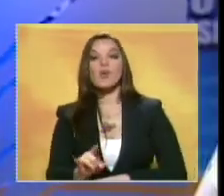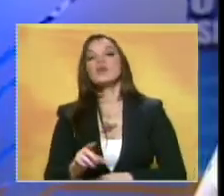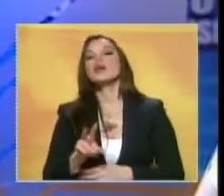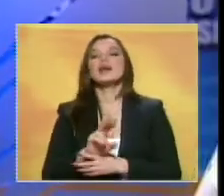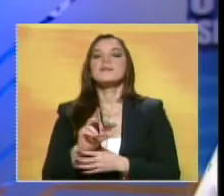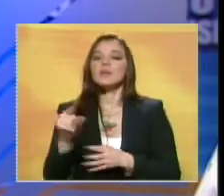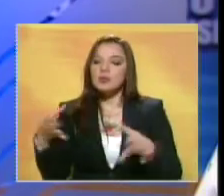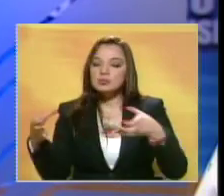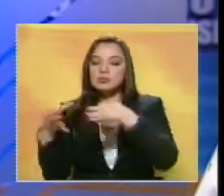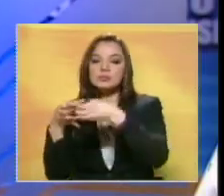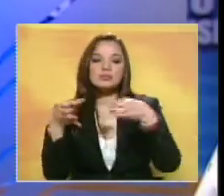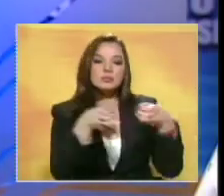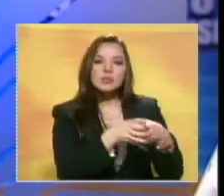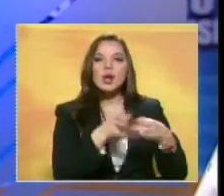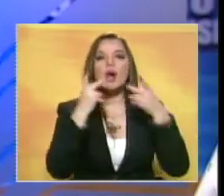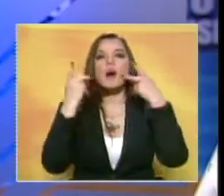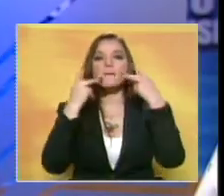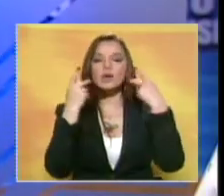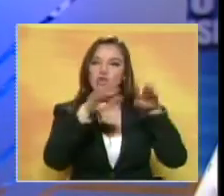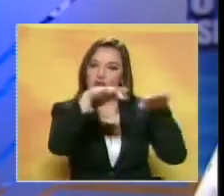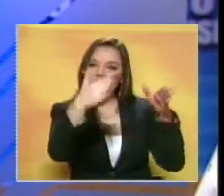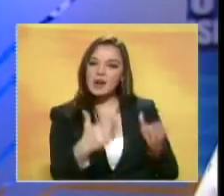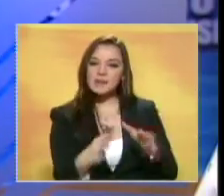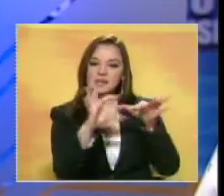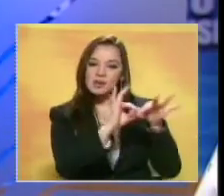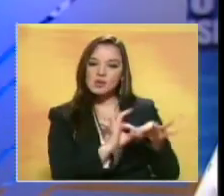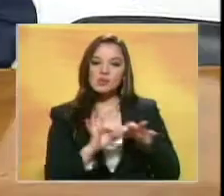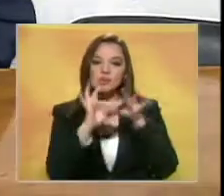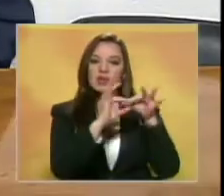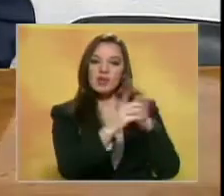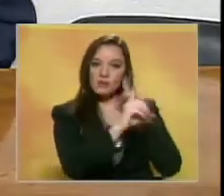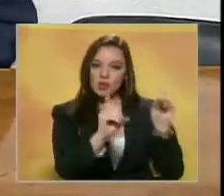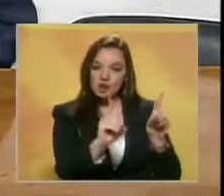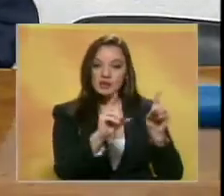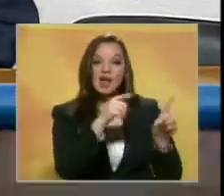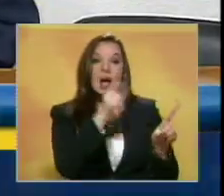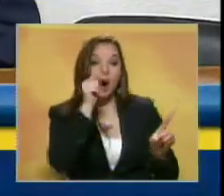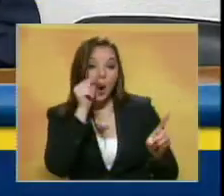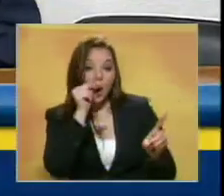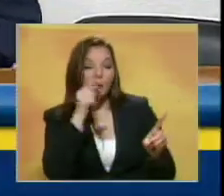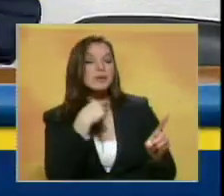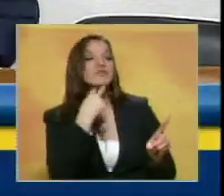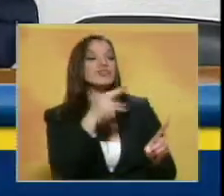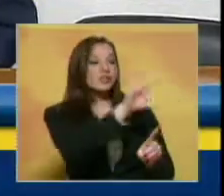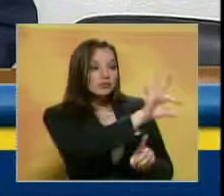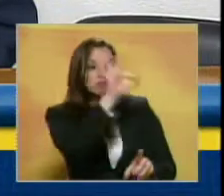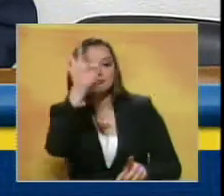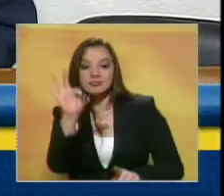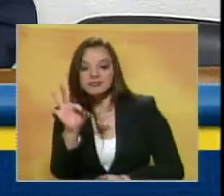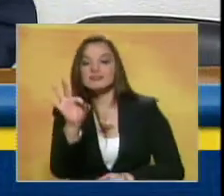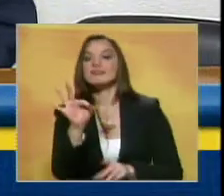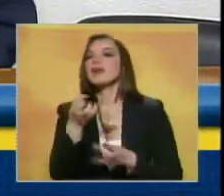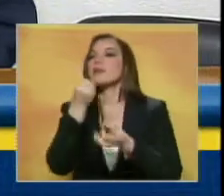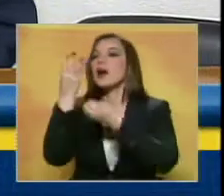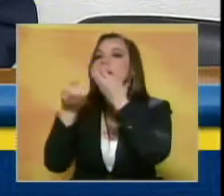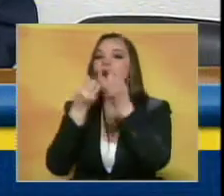de los partidos políticos que hacen vida en la Mesa de la Unidad Democrática. Simón Calzadilla fue el vocero designado por la MUD. para ofrecer detalles del encuentro que